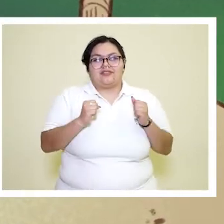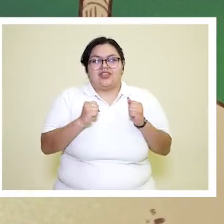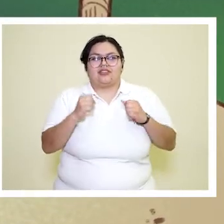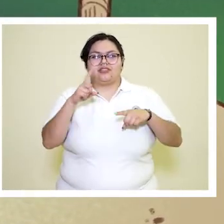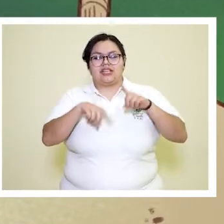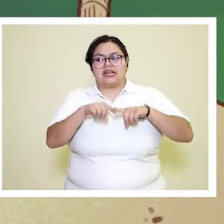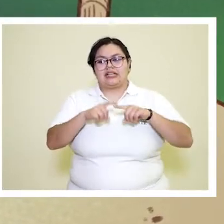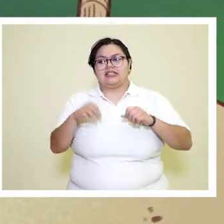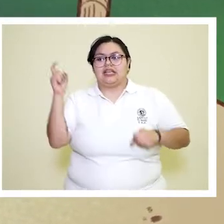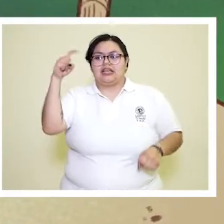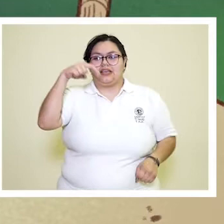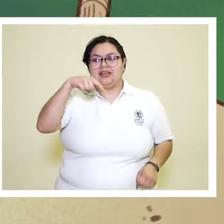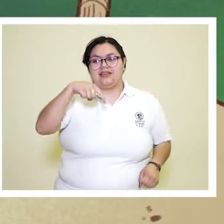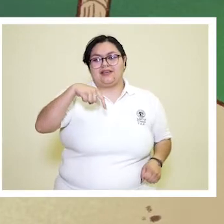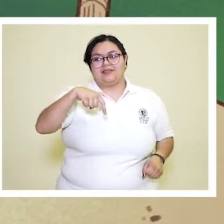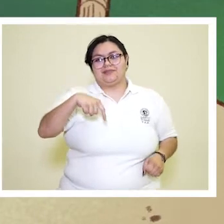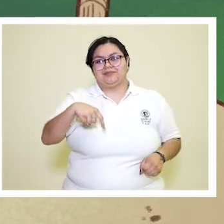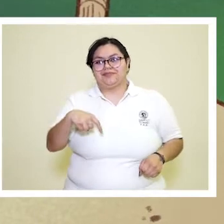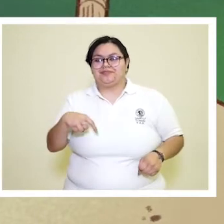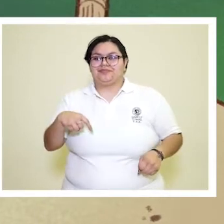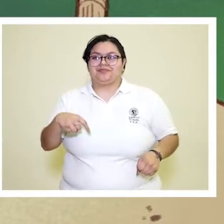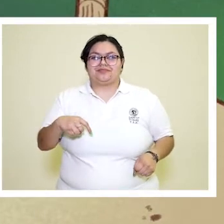A frías tierras llegué,